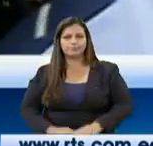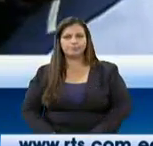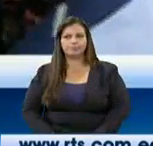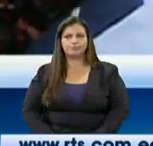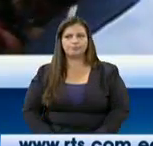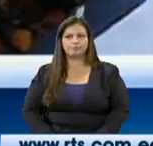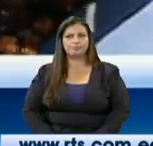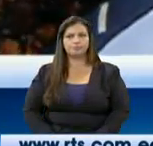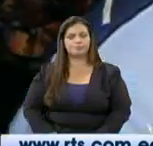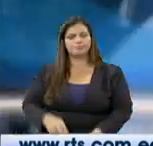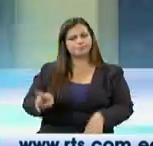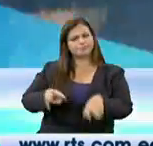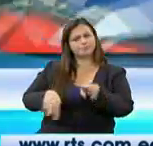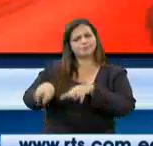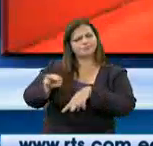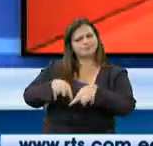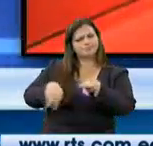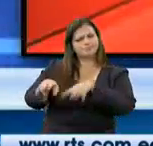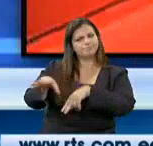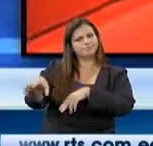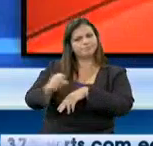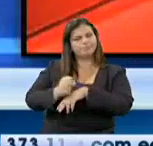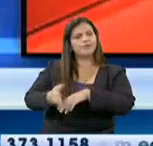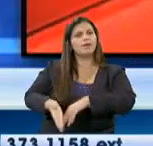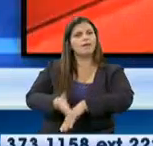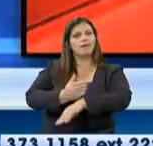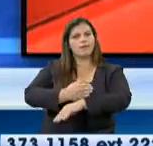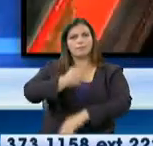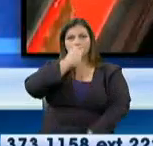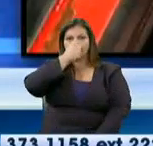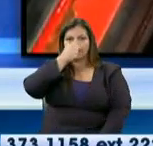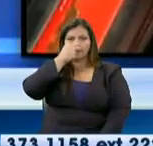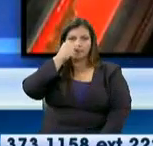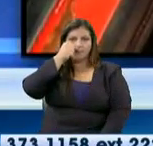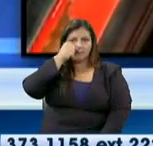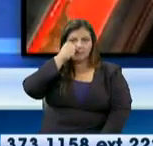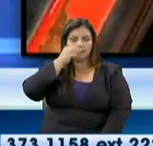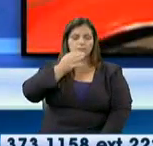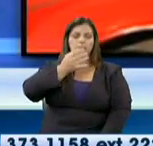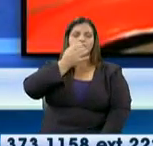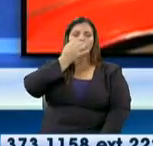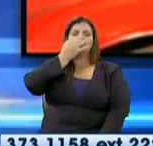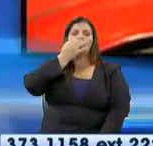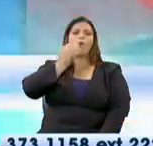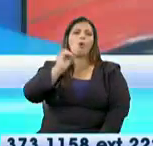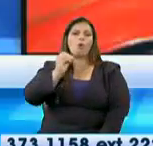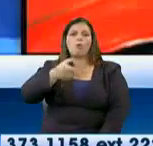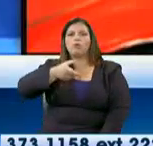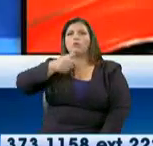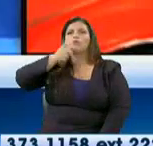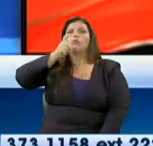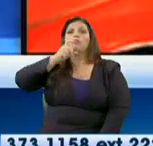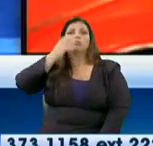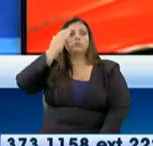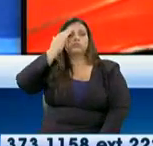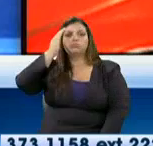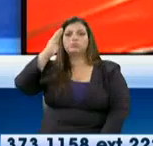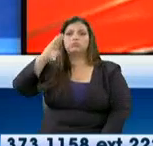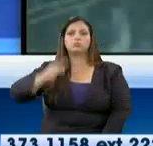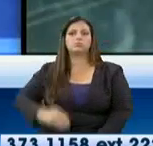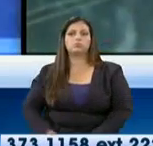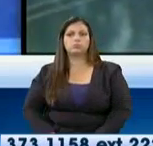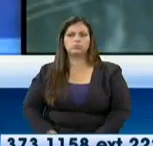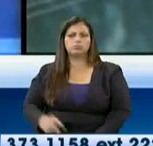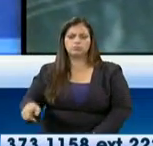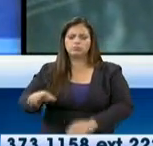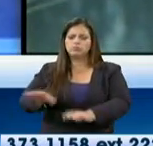se presume que está con haber ingerido sustancias psicotrópicas, por lo que el vehículo se encontró aquí estacionado con el señor que no